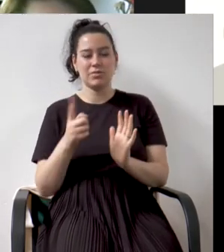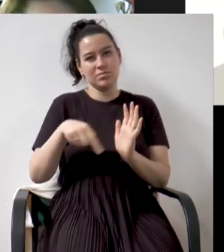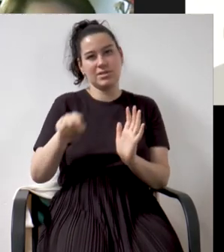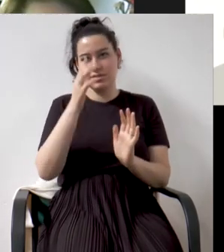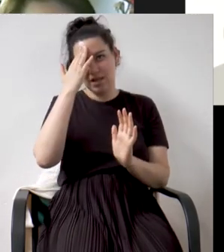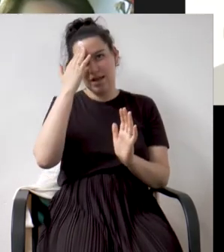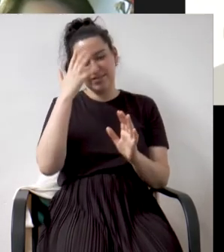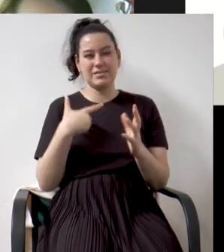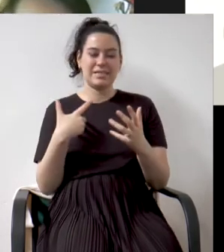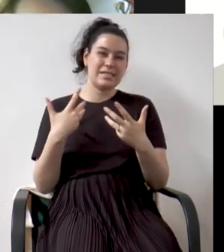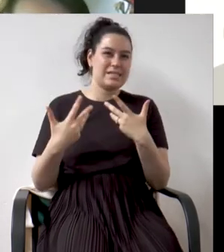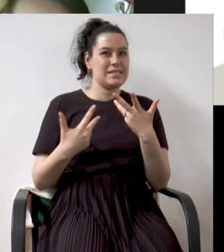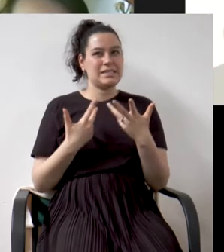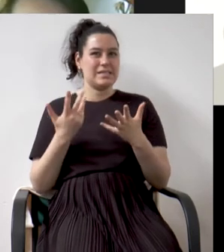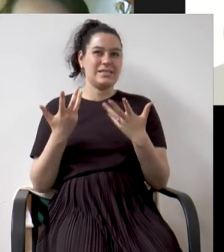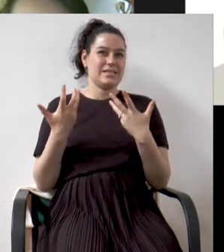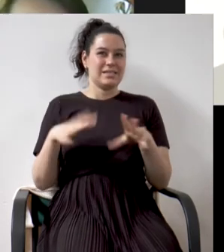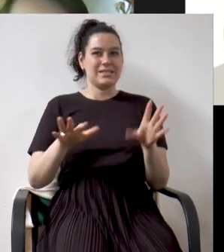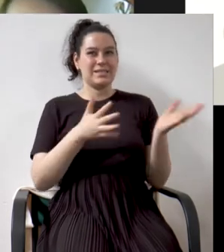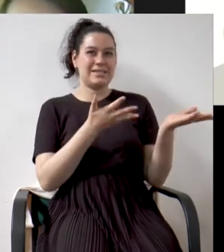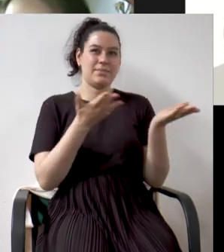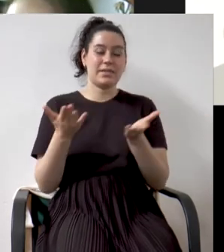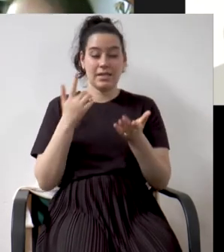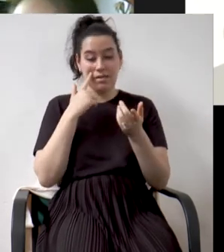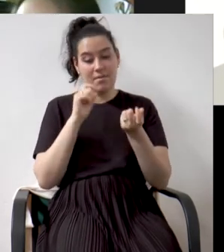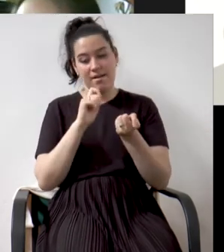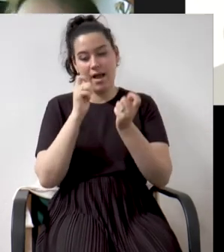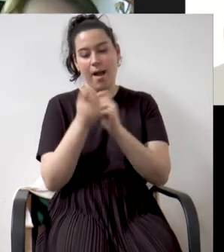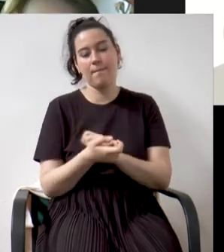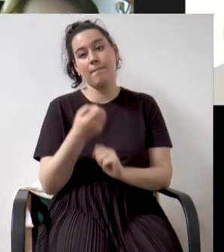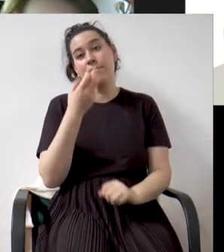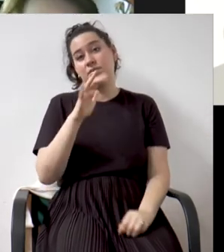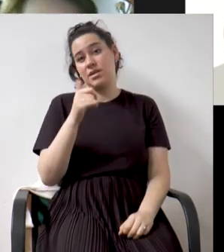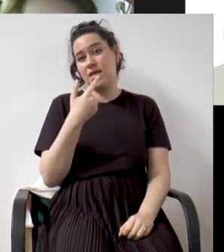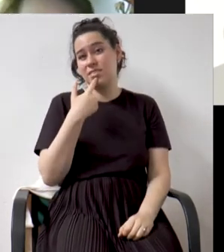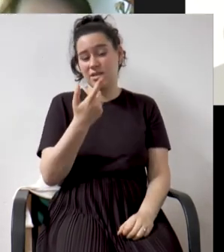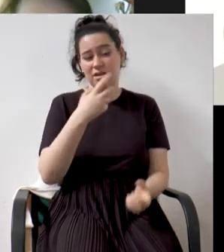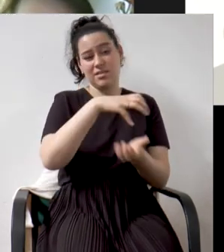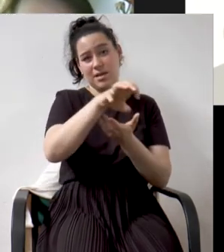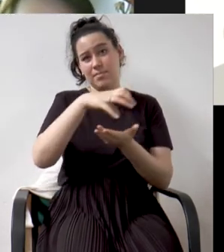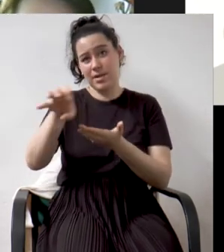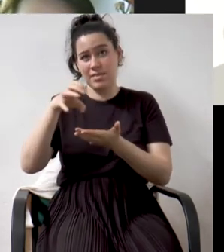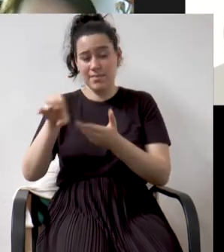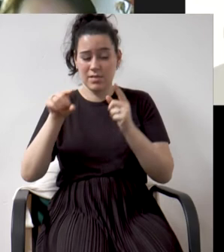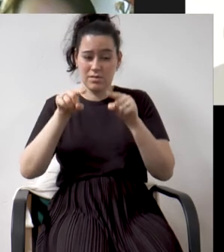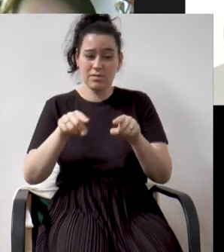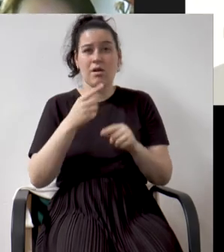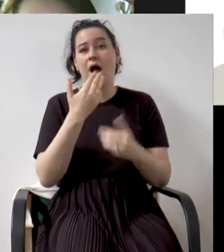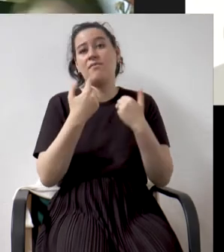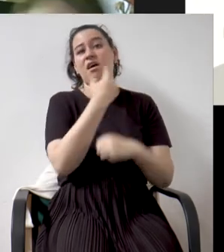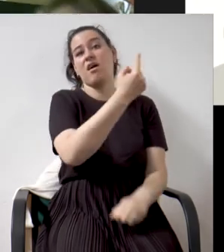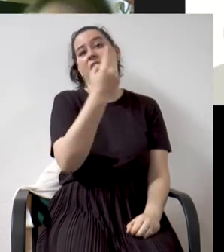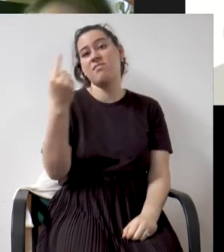resistí un poco la invitación en un intercambio, porque yo le dije, bueno, pero los departamentos, eso vas a tener que hablarlo con cada uno de los